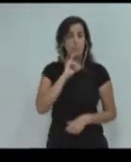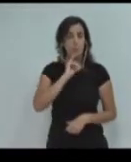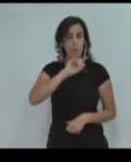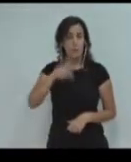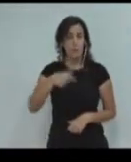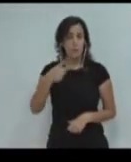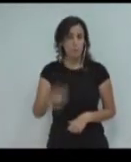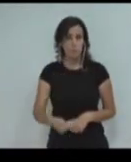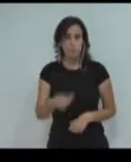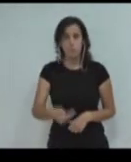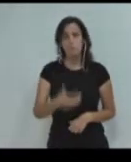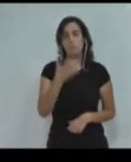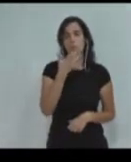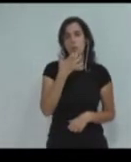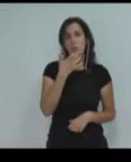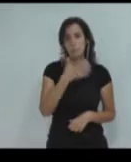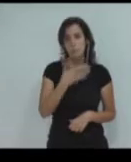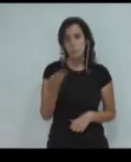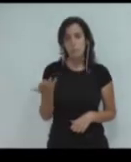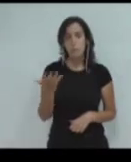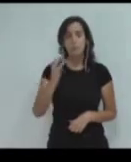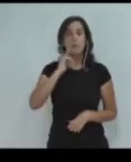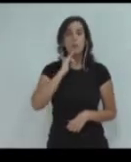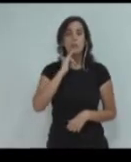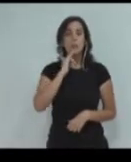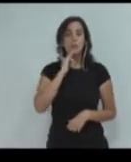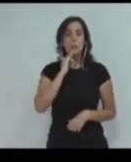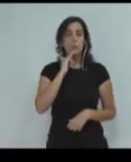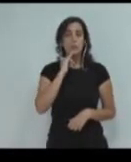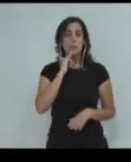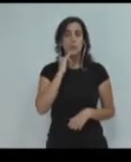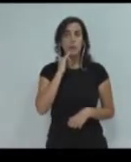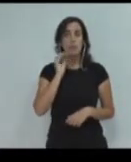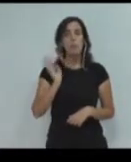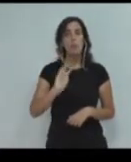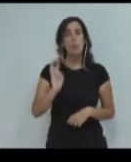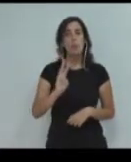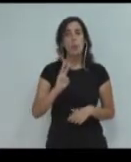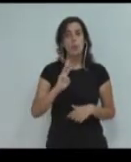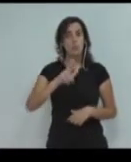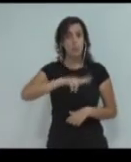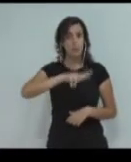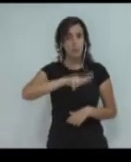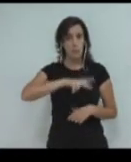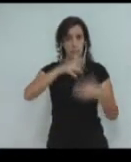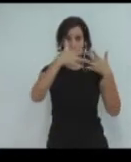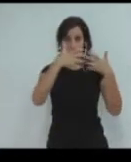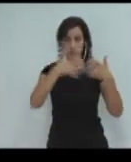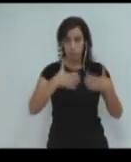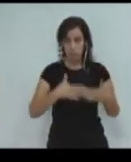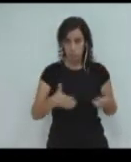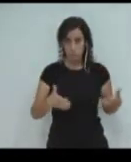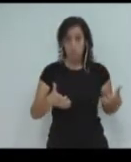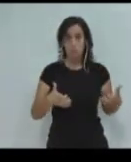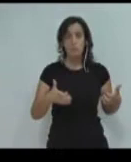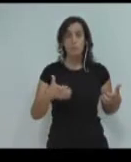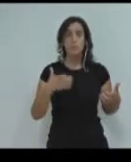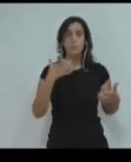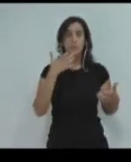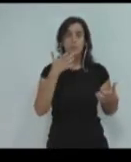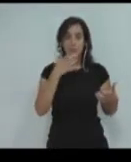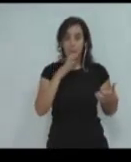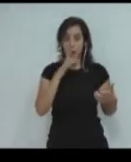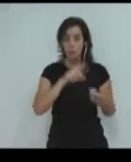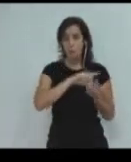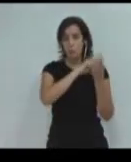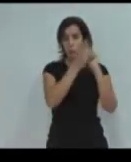importante que si tú el idioma lo incorporas en Word es el castellano o el español, si lo cambias